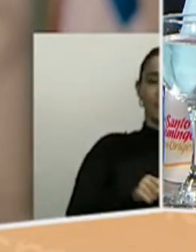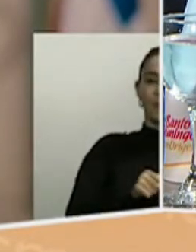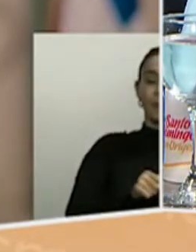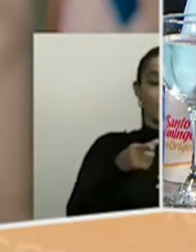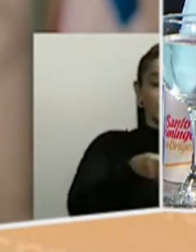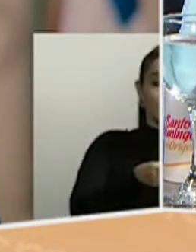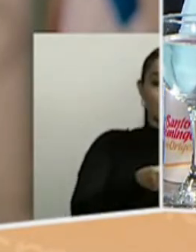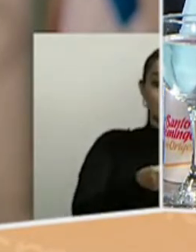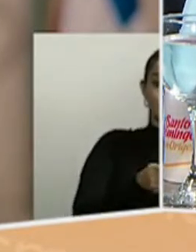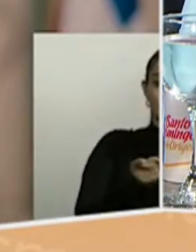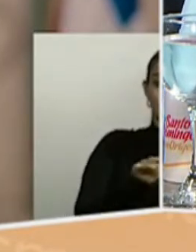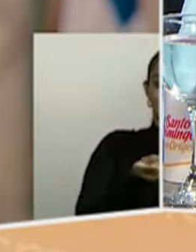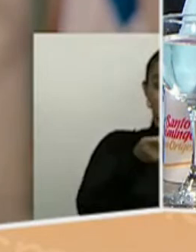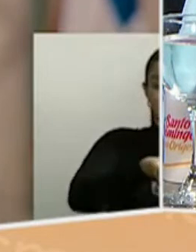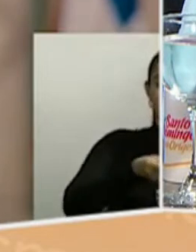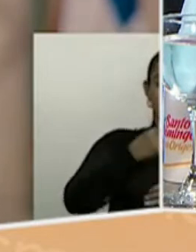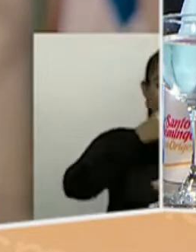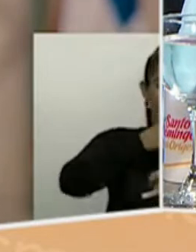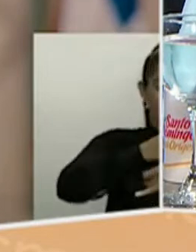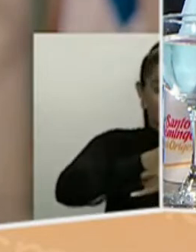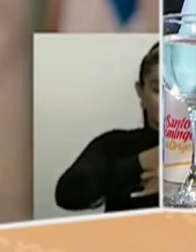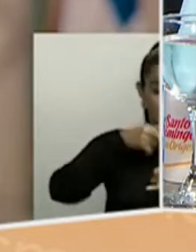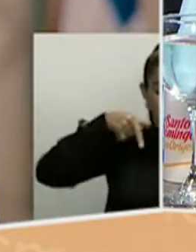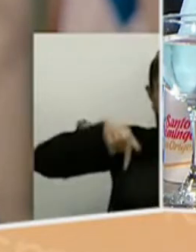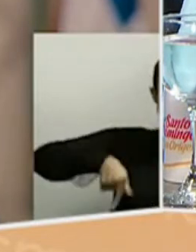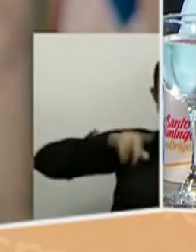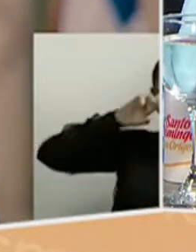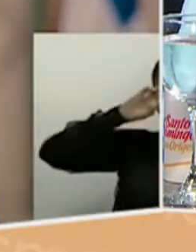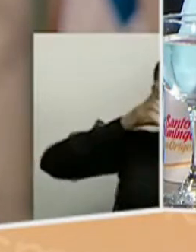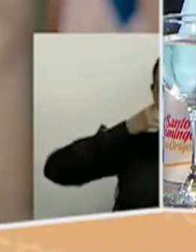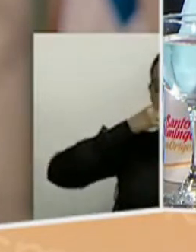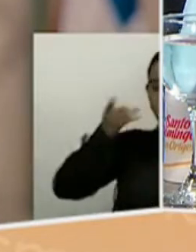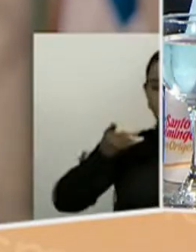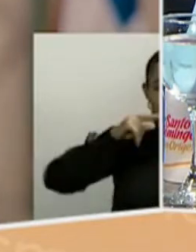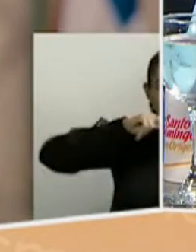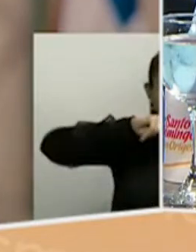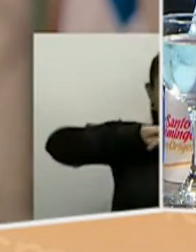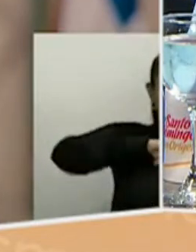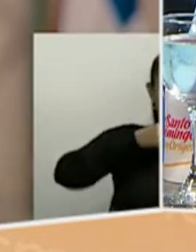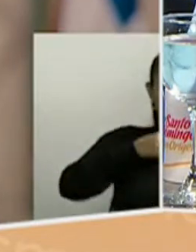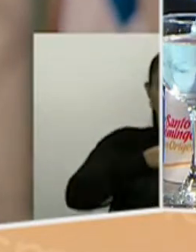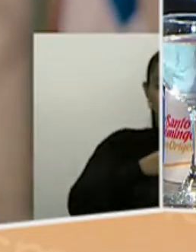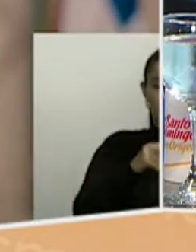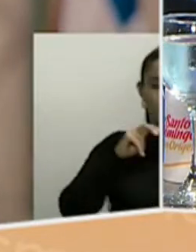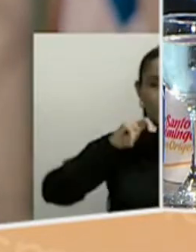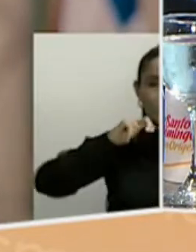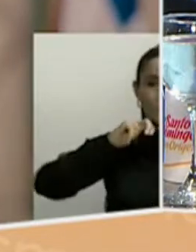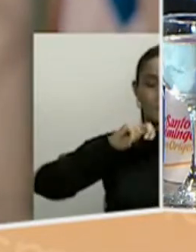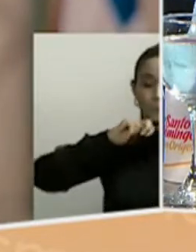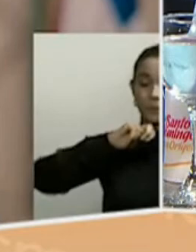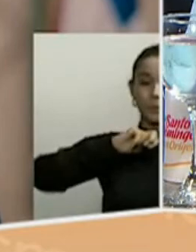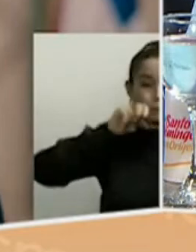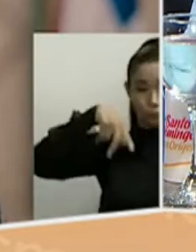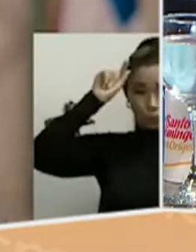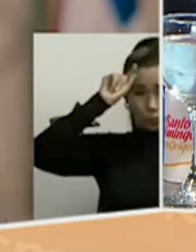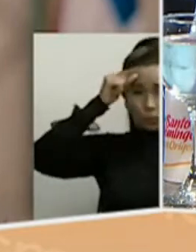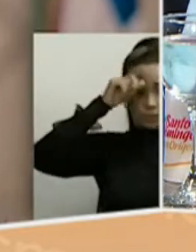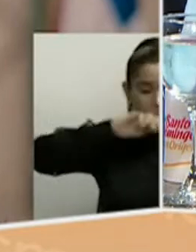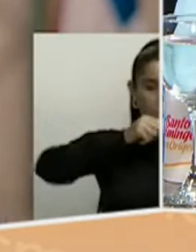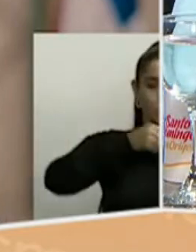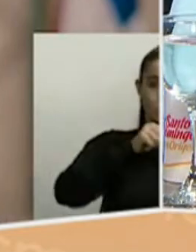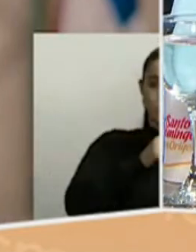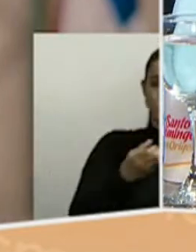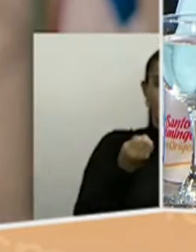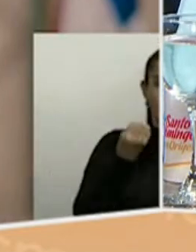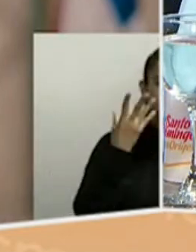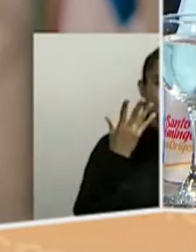12 horas de vuelo de autonomía de web y el h 1001 el avión de república